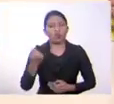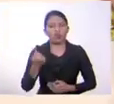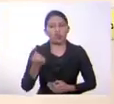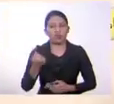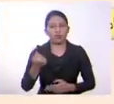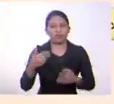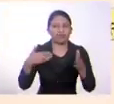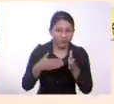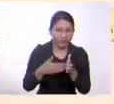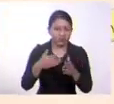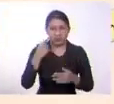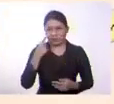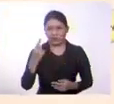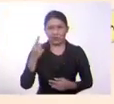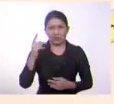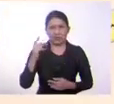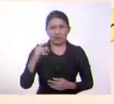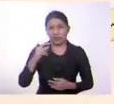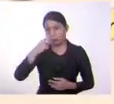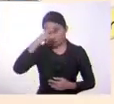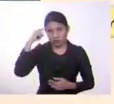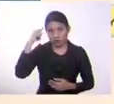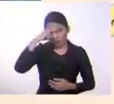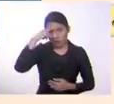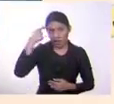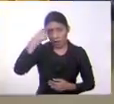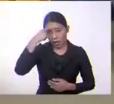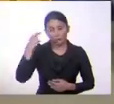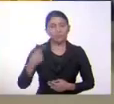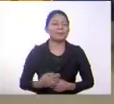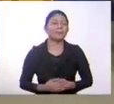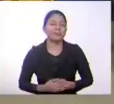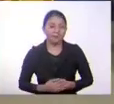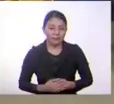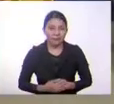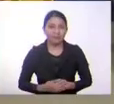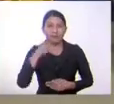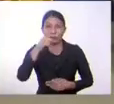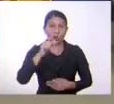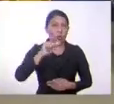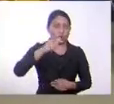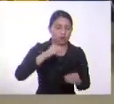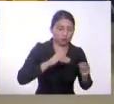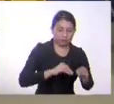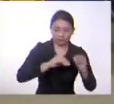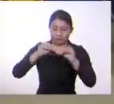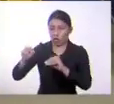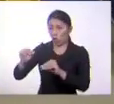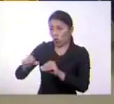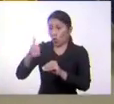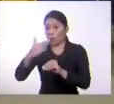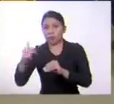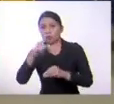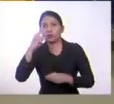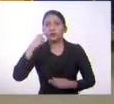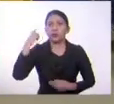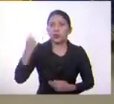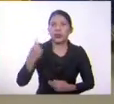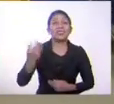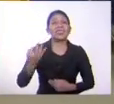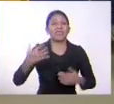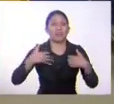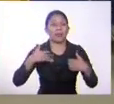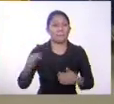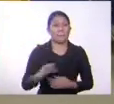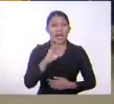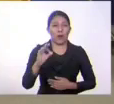el color veo que estás tocando ahí el empleo. Fíjate que tenés que buscar trabajo, porque cuando las personas migran es porque quieren mejorar sus condiciones